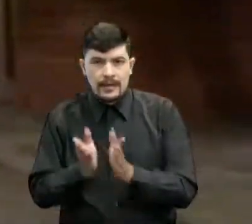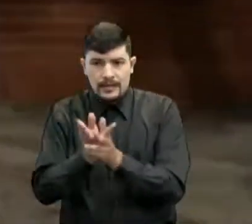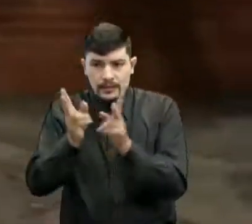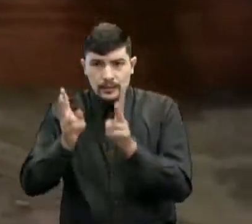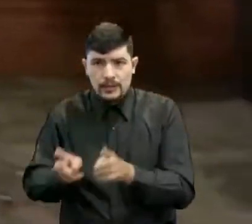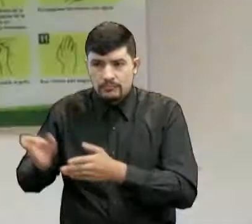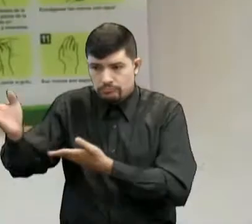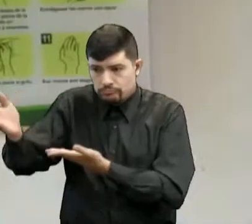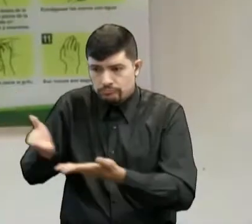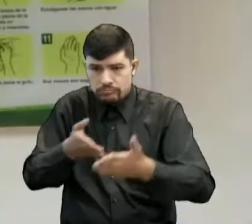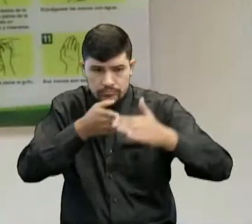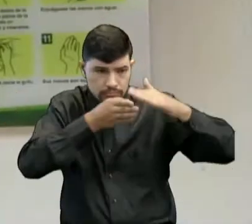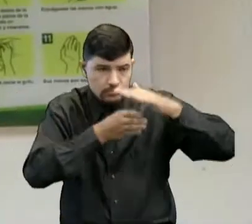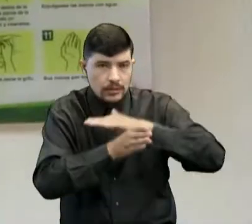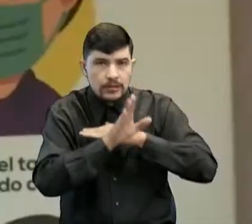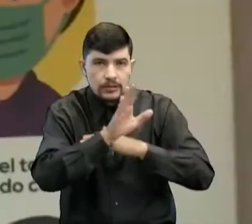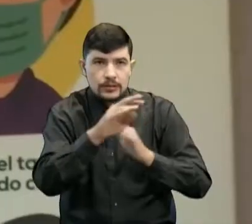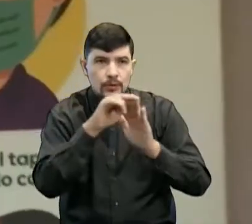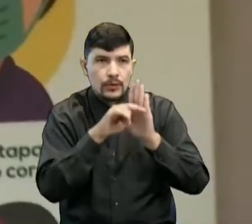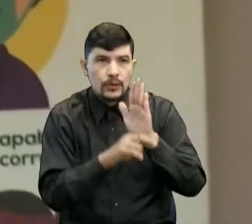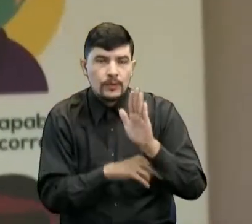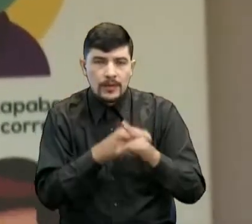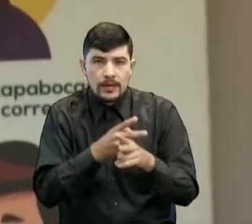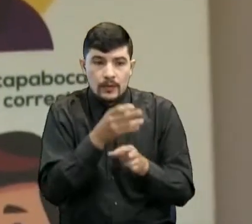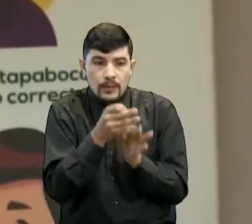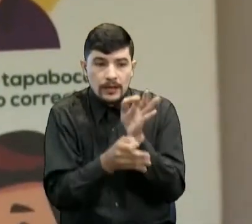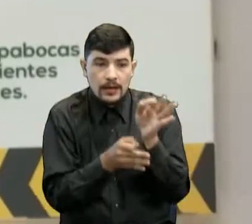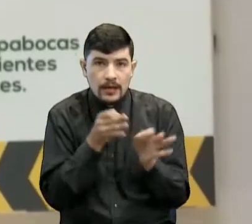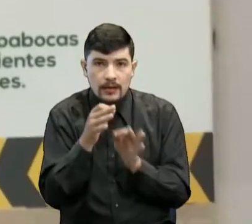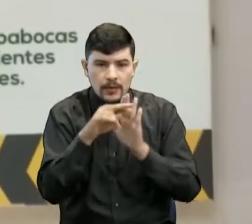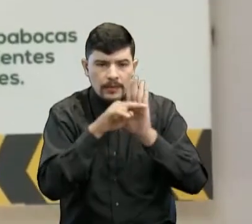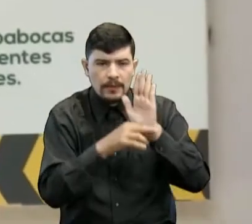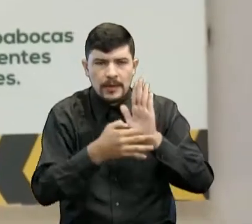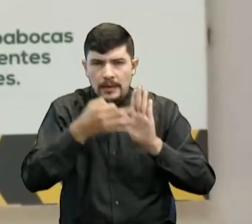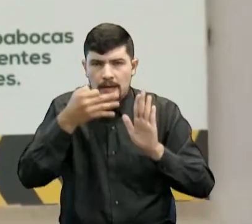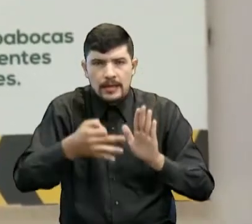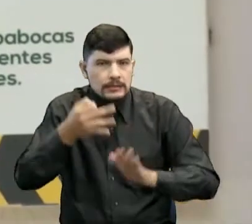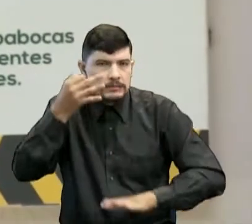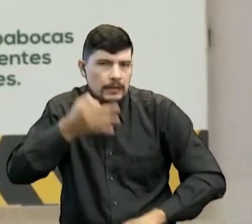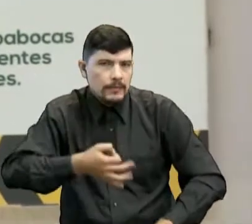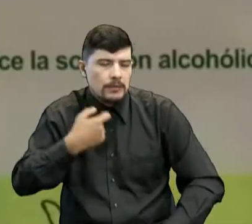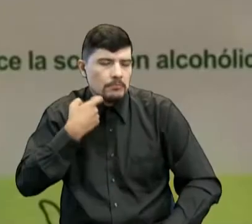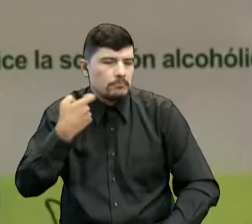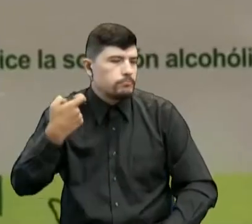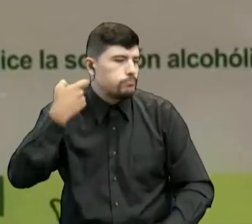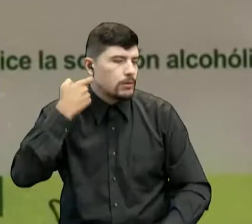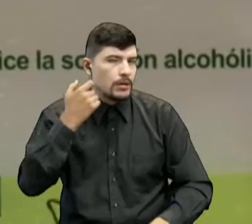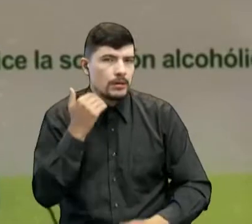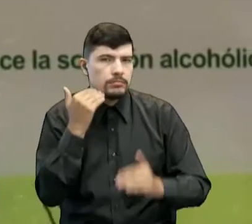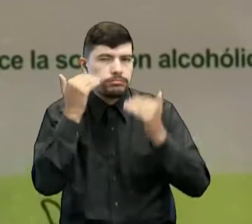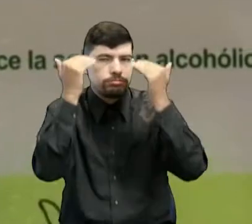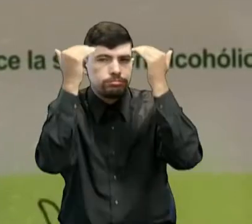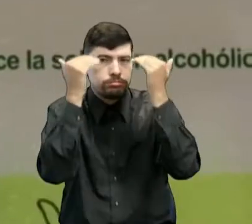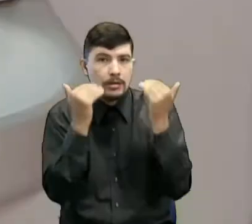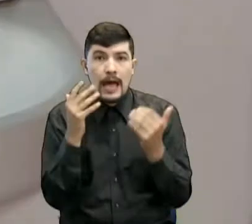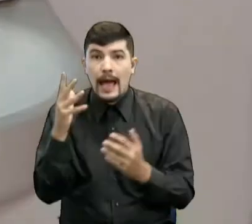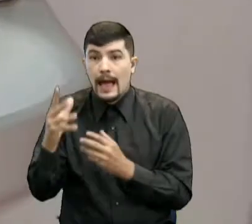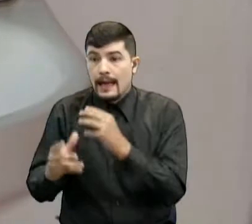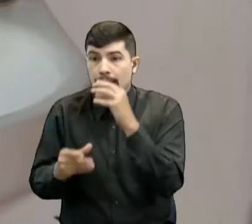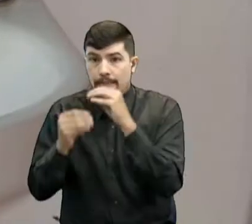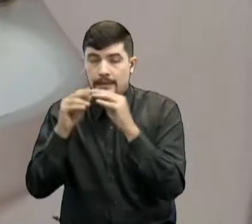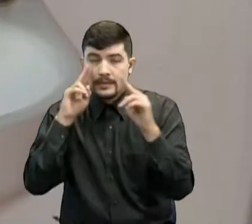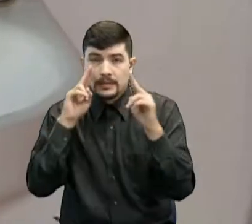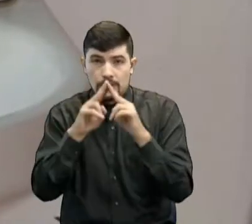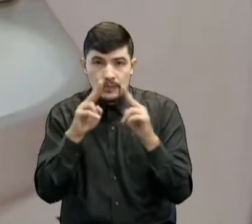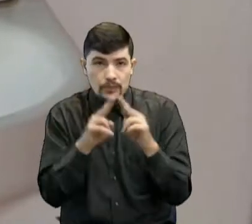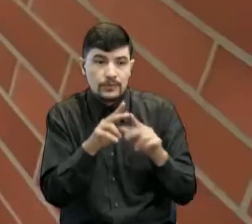en la entrada de la institución con las medidas de desinfección y tamizajes habitual. Además, se establecerán diferentes horarios entre cada grado